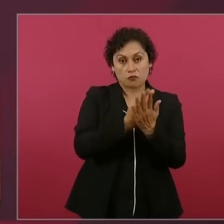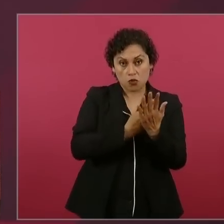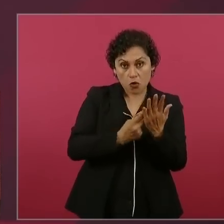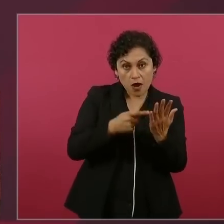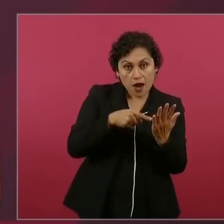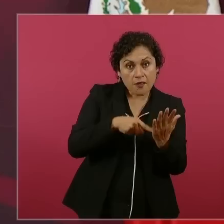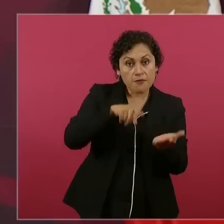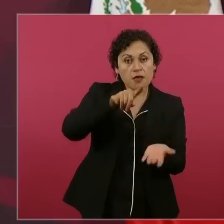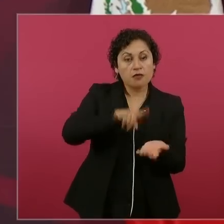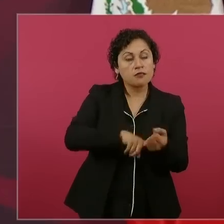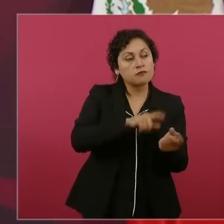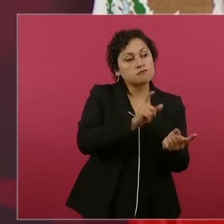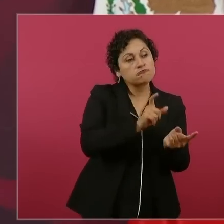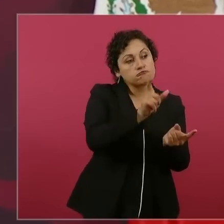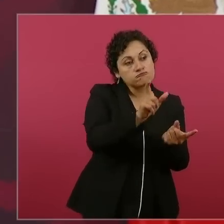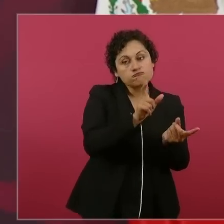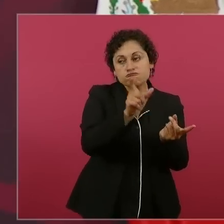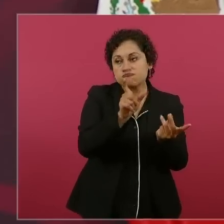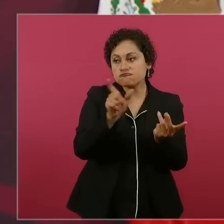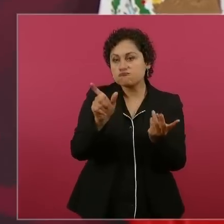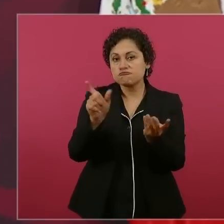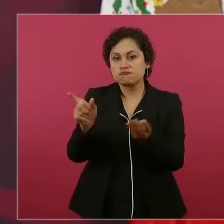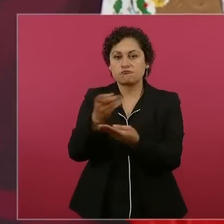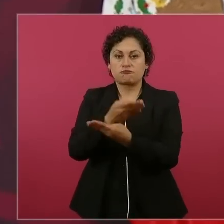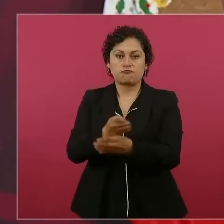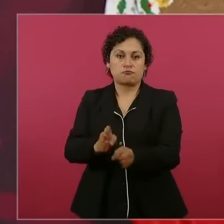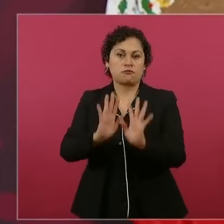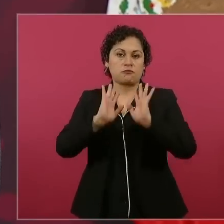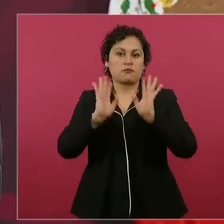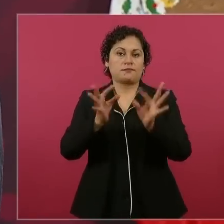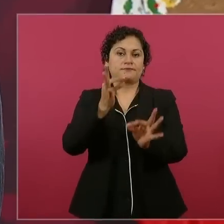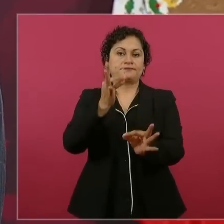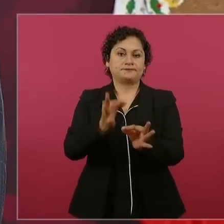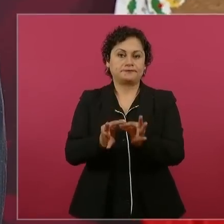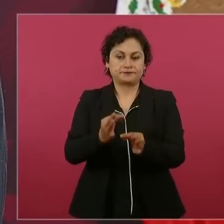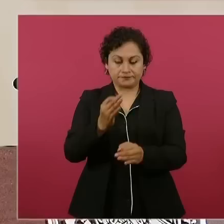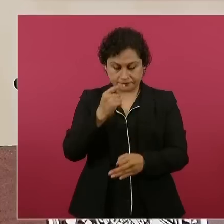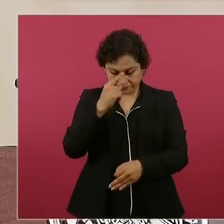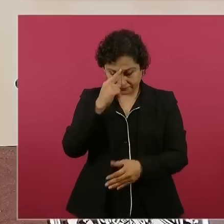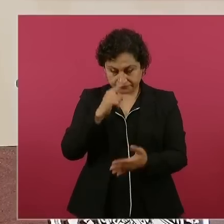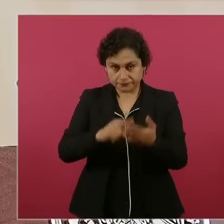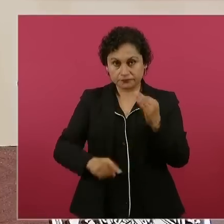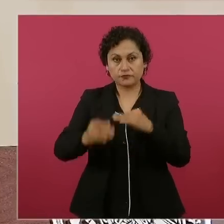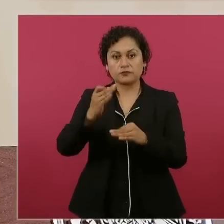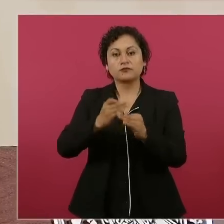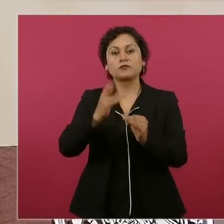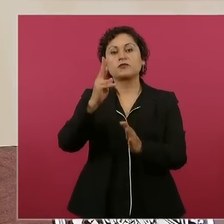tarjetas. Vamos a llegar este año a